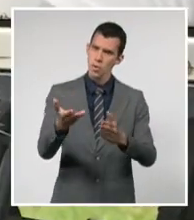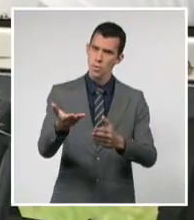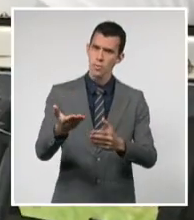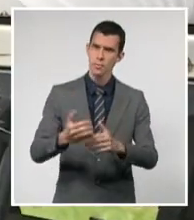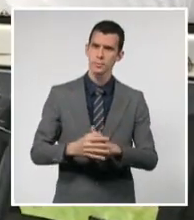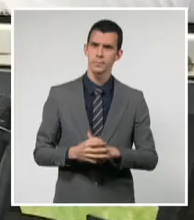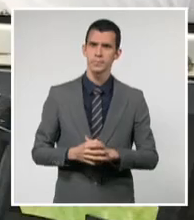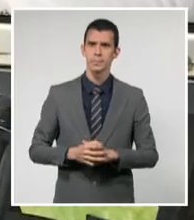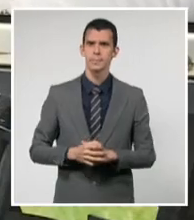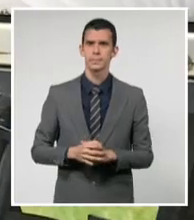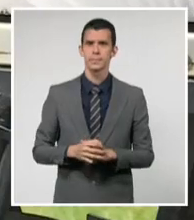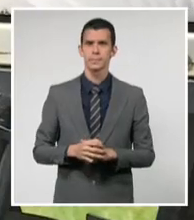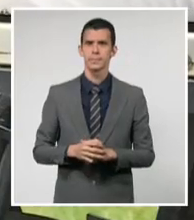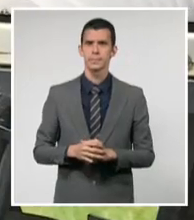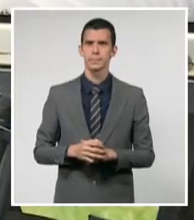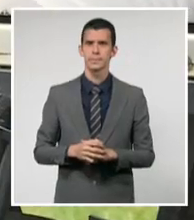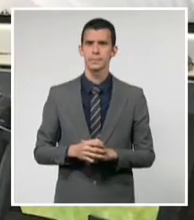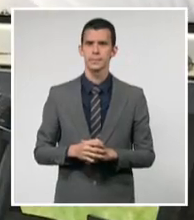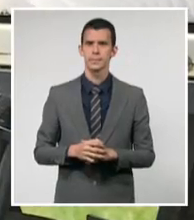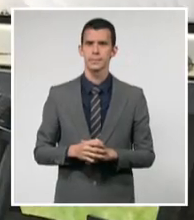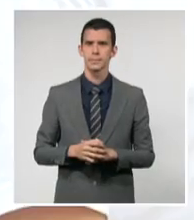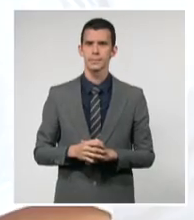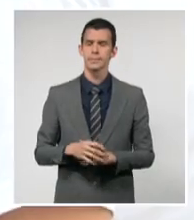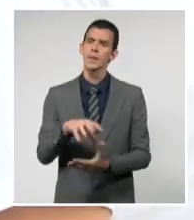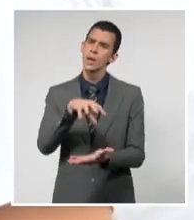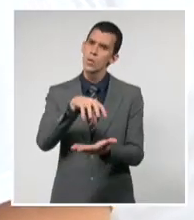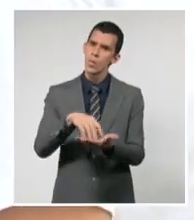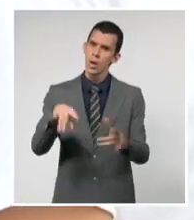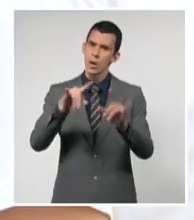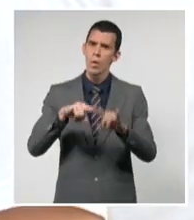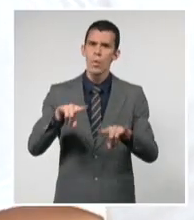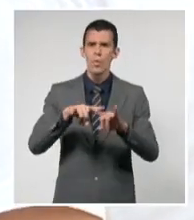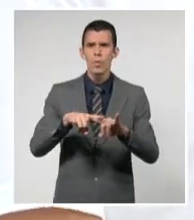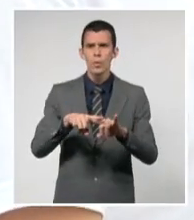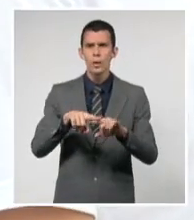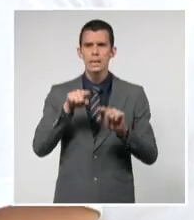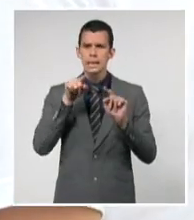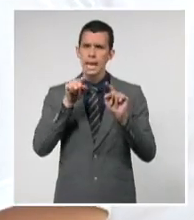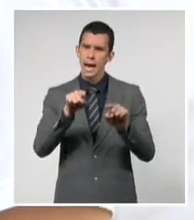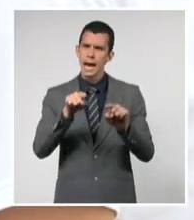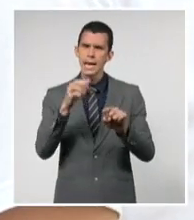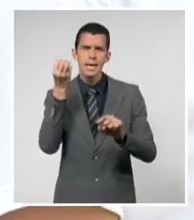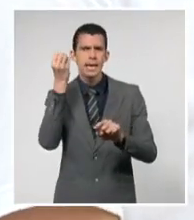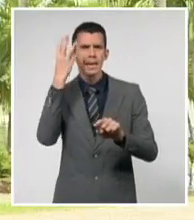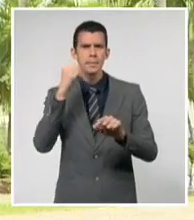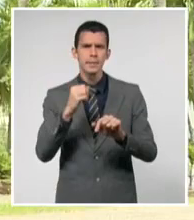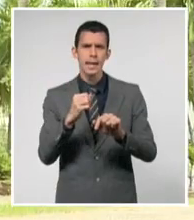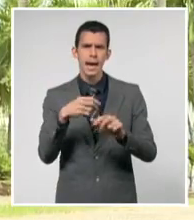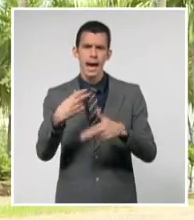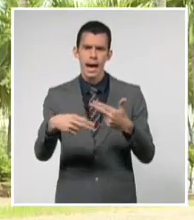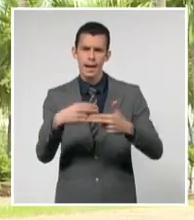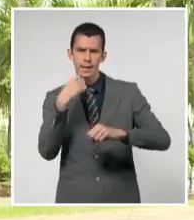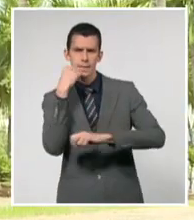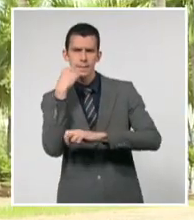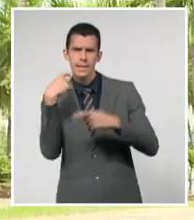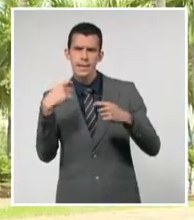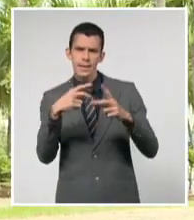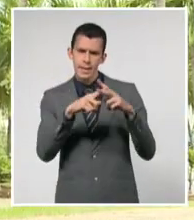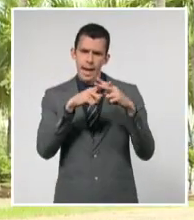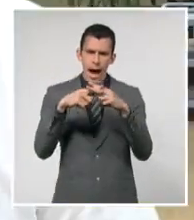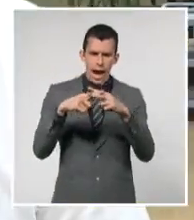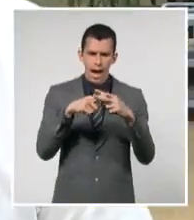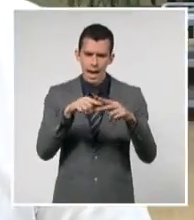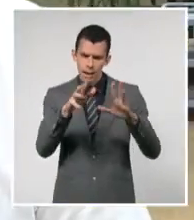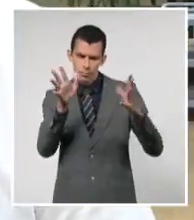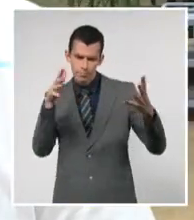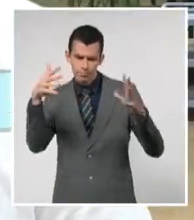de robótica y mecatrónica de la CUJAE, sus creadores hicieron algunos ajustes que incluyeron llevarlo a mayor escala. Lo primero que